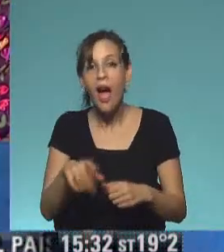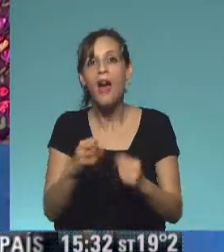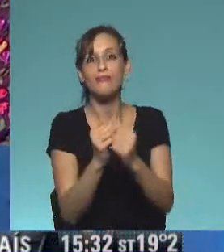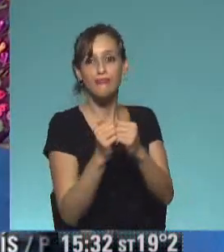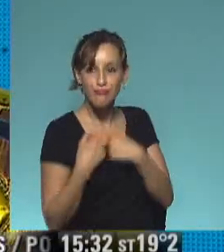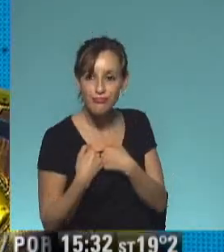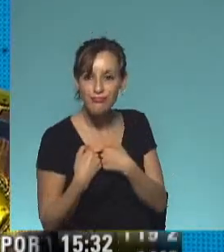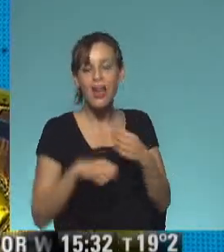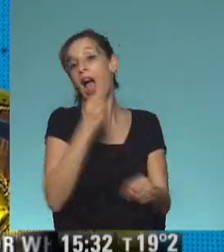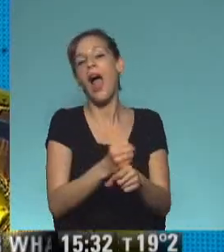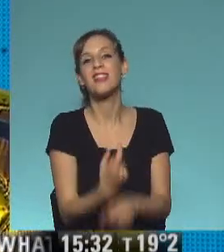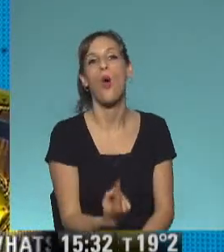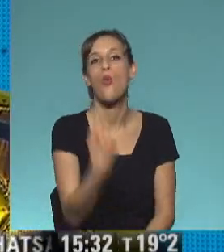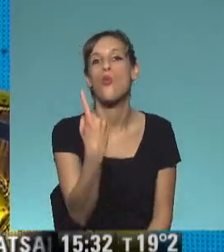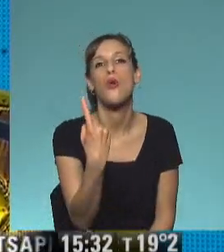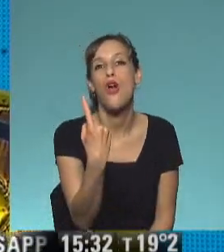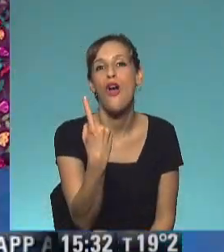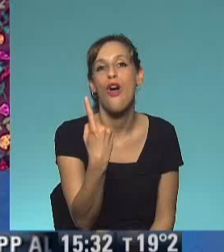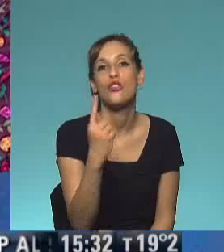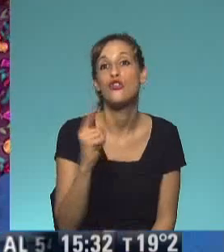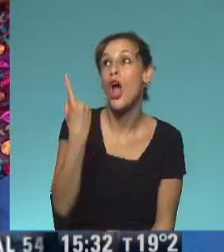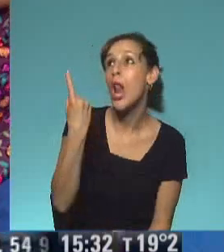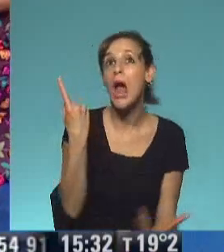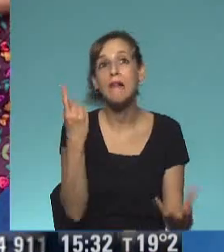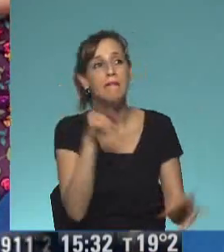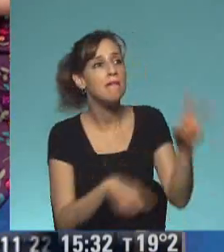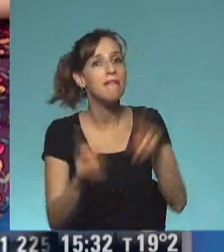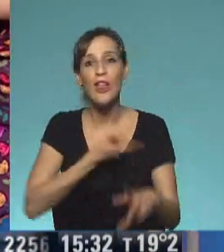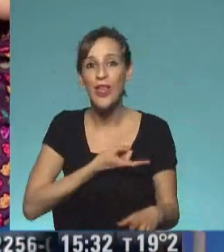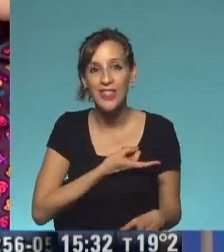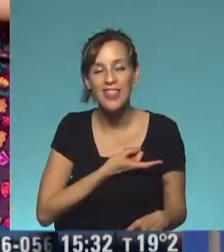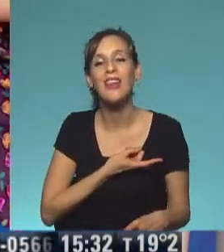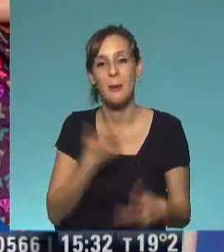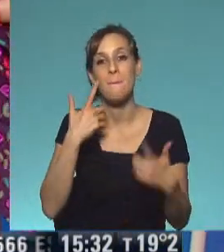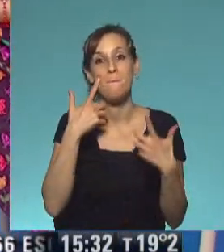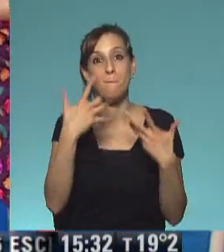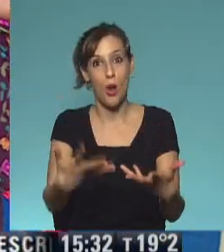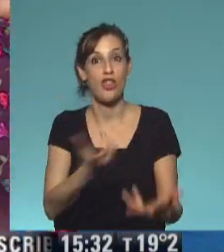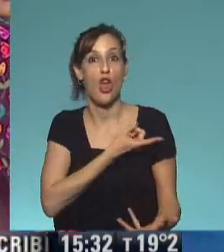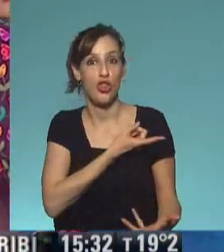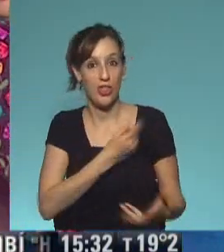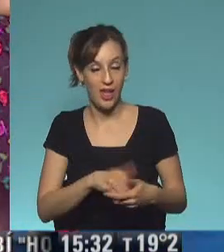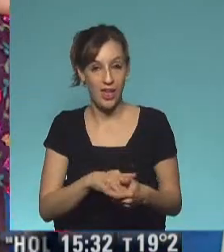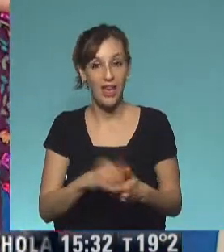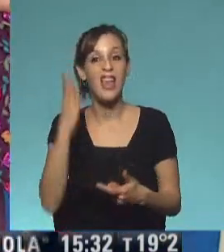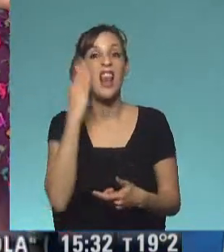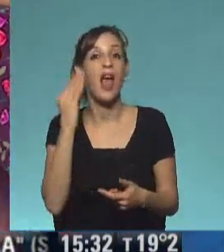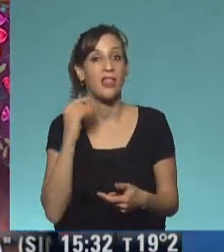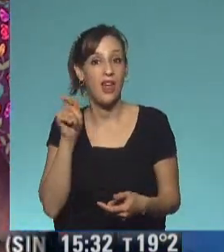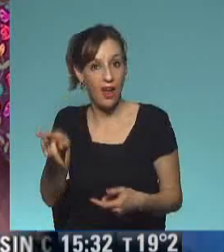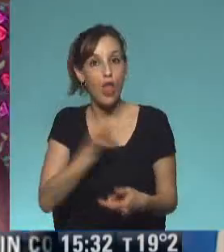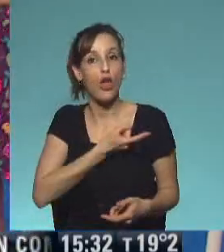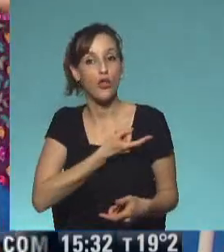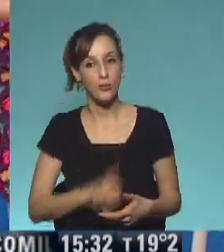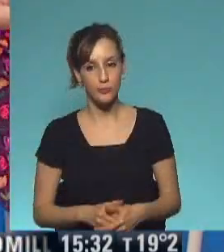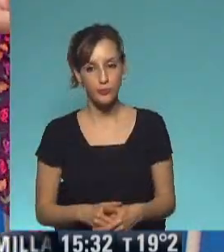que quede uno solo buscando a todos. Hasta que quede uno solo buscando pobre a todos. Y paren que les muestro dónde queda Inglaterra, que no les dije. Ver, este juego es de Inglaterra, que ya lo